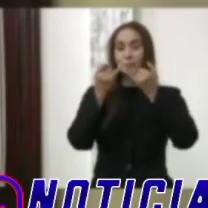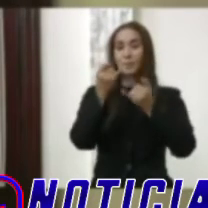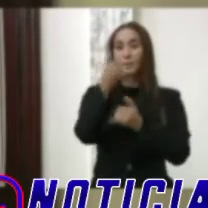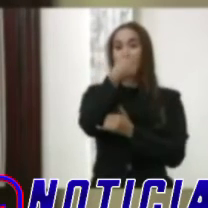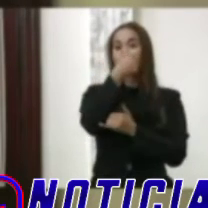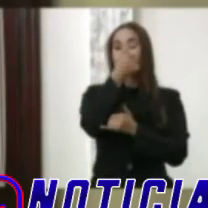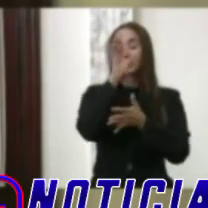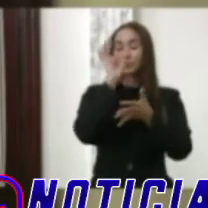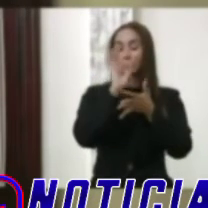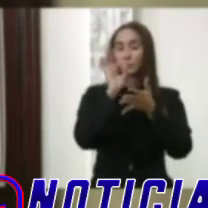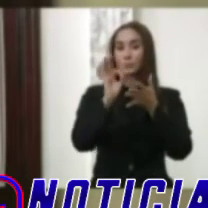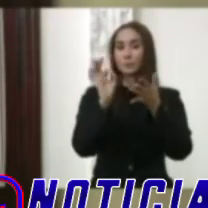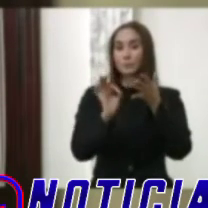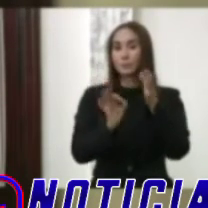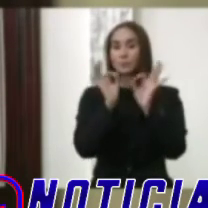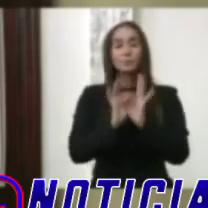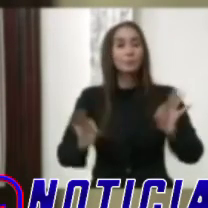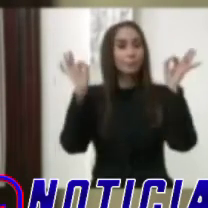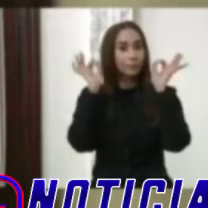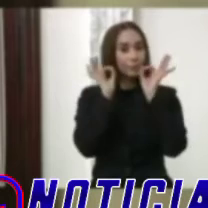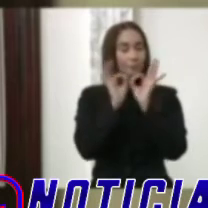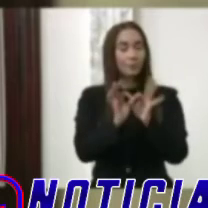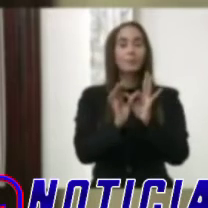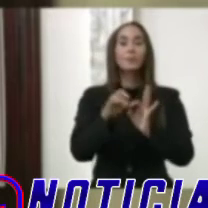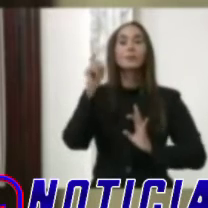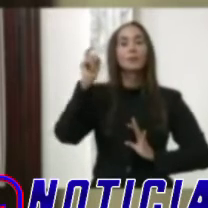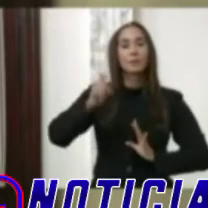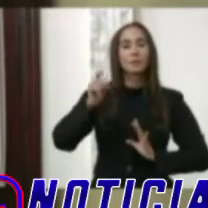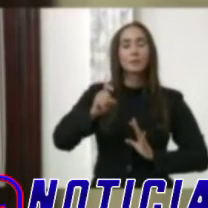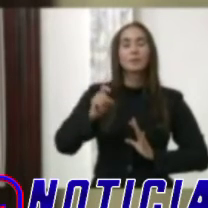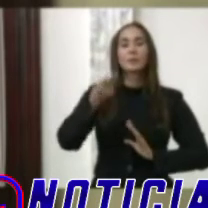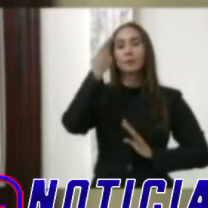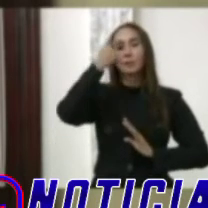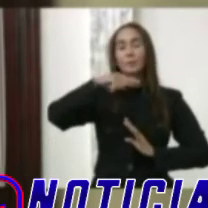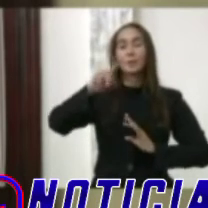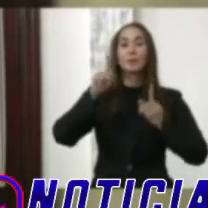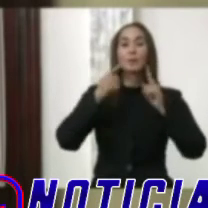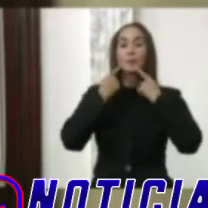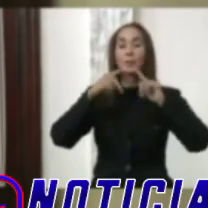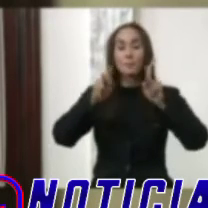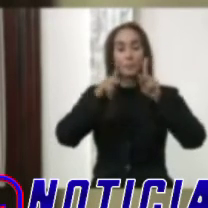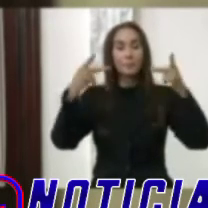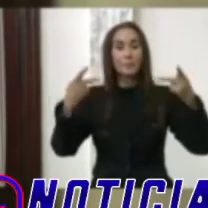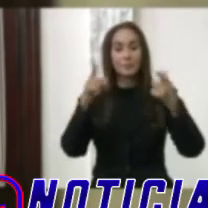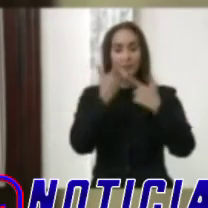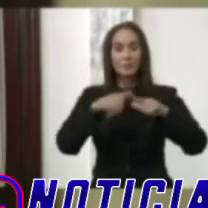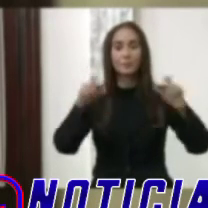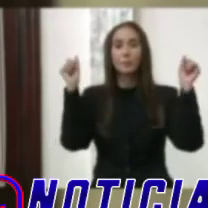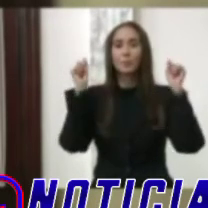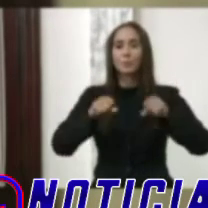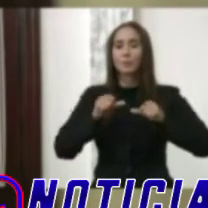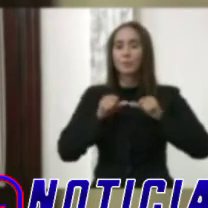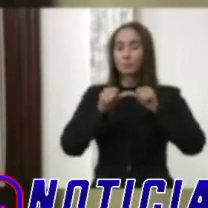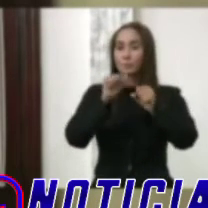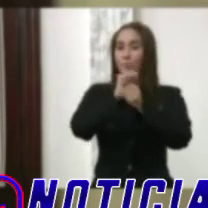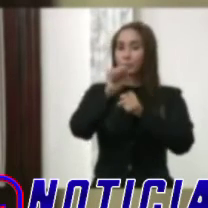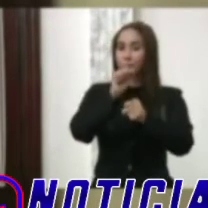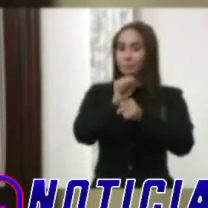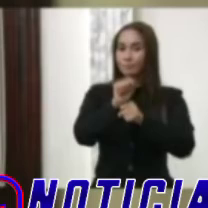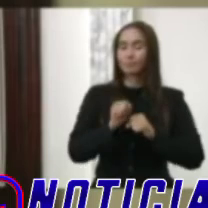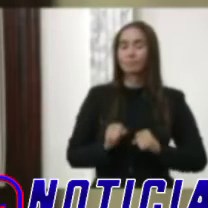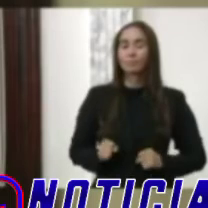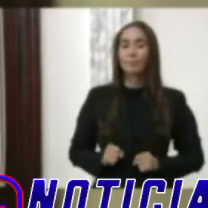principios fundamentales necesarios para que una prensa libre cumpla su papel esencial en la democracia.